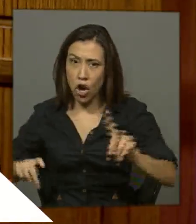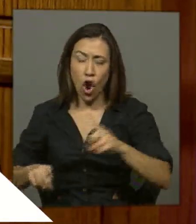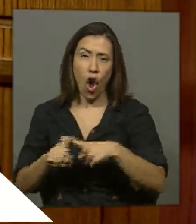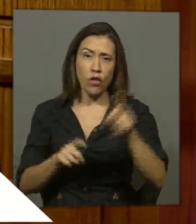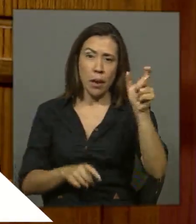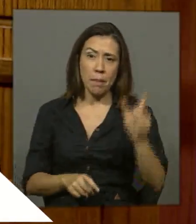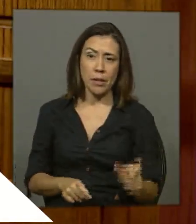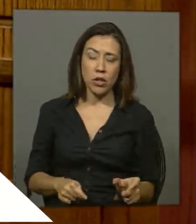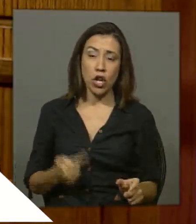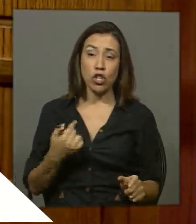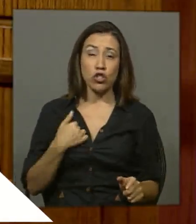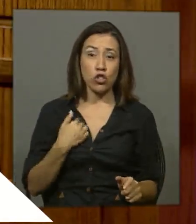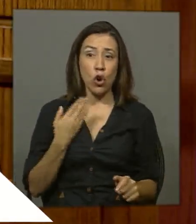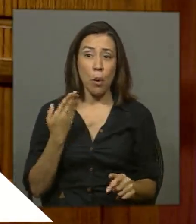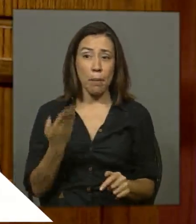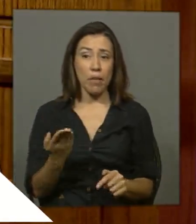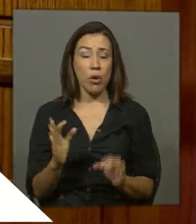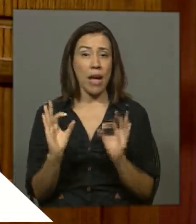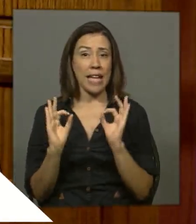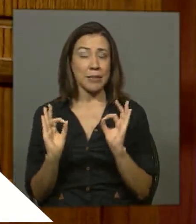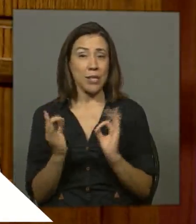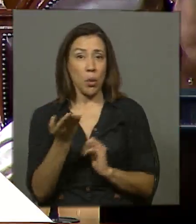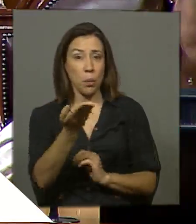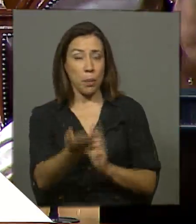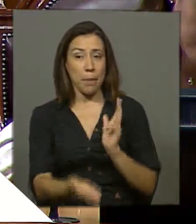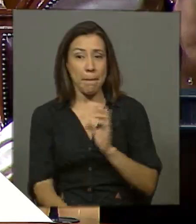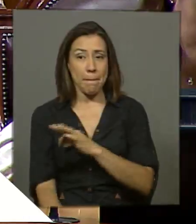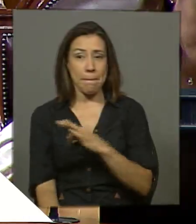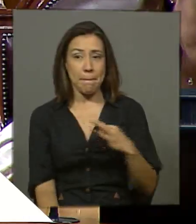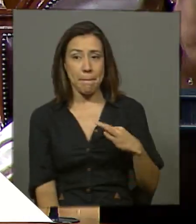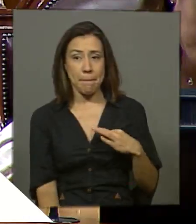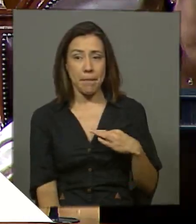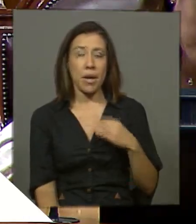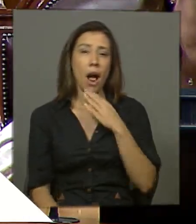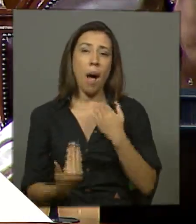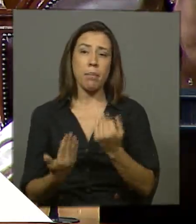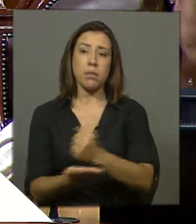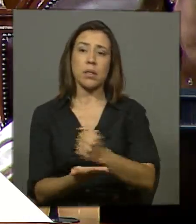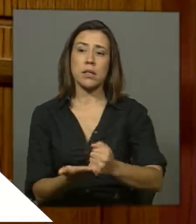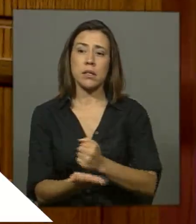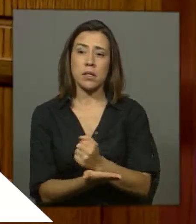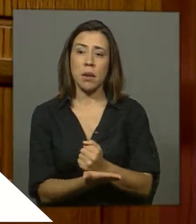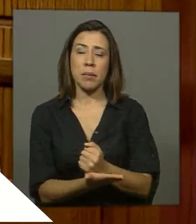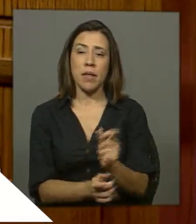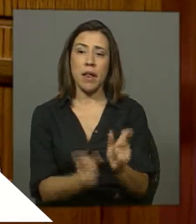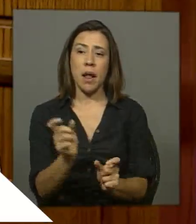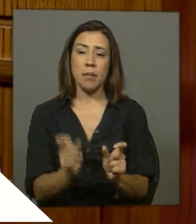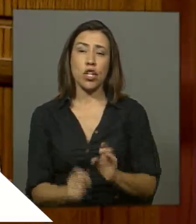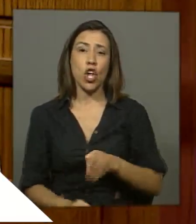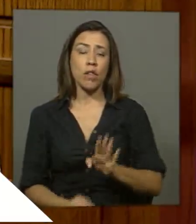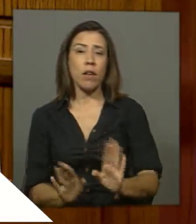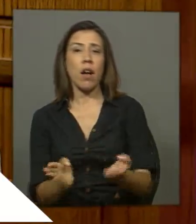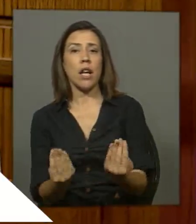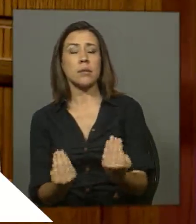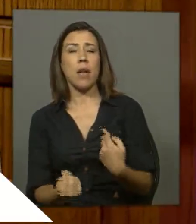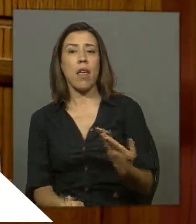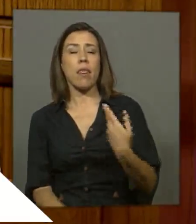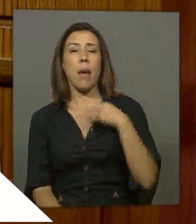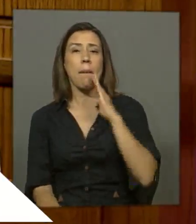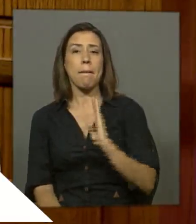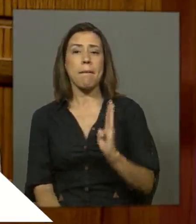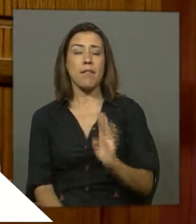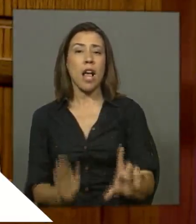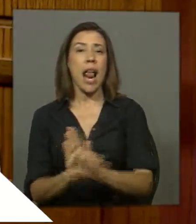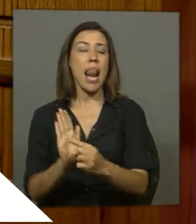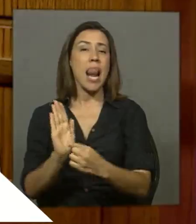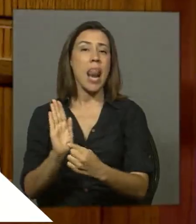persona pero yo le pido en forma especial a usted señor ministro que agiliza gente que aún está esperando el beneficio que